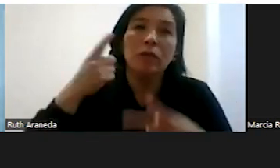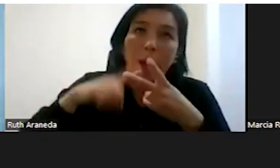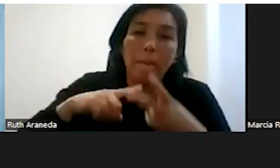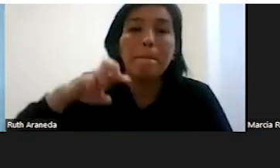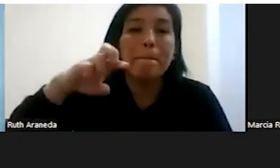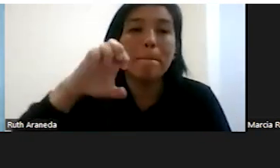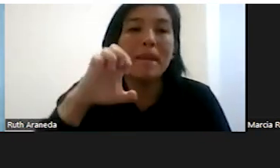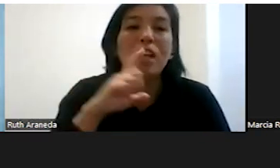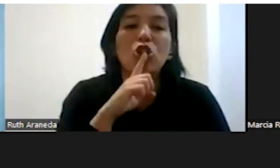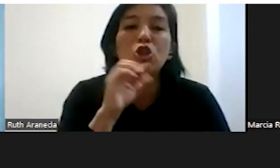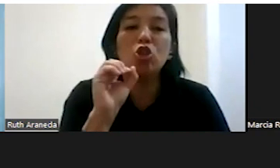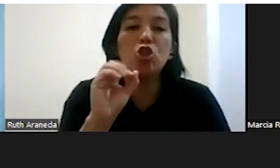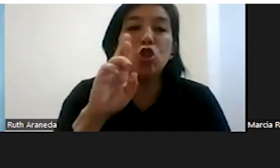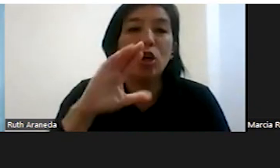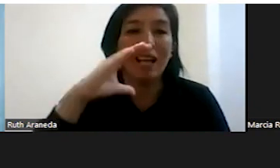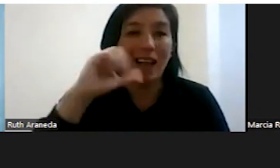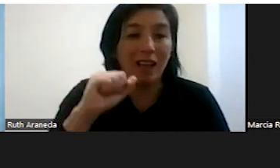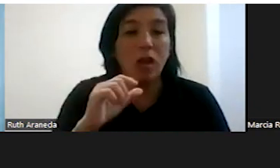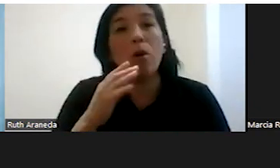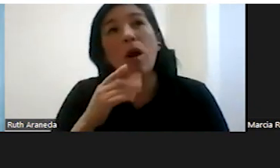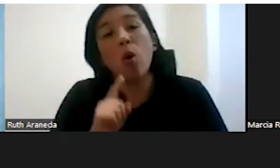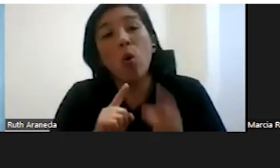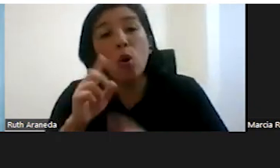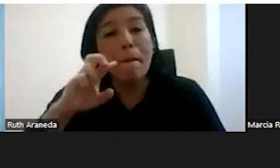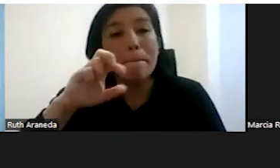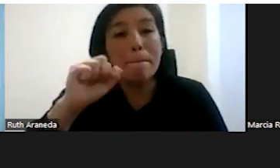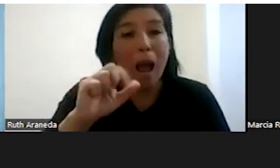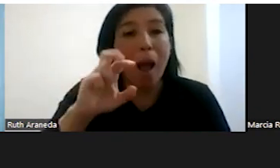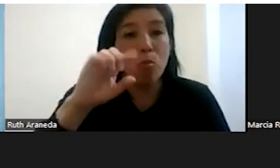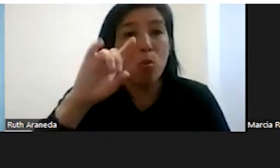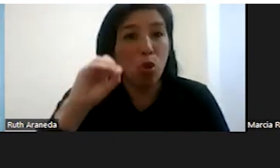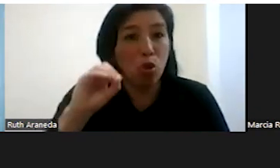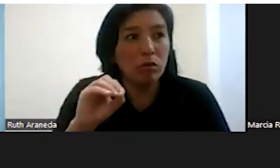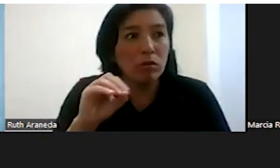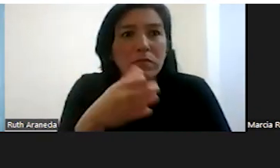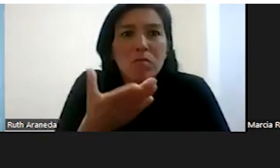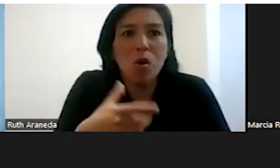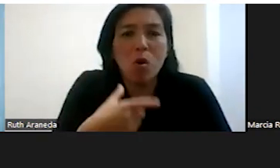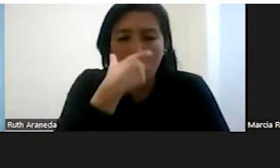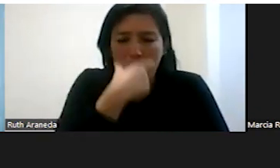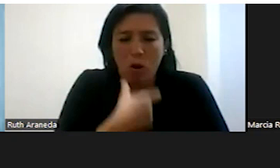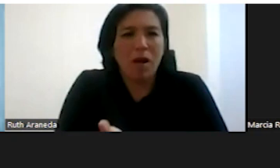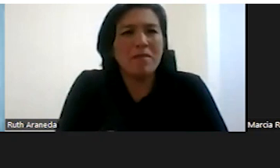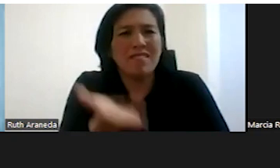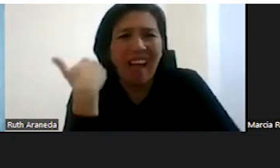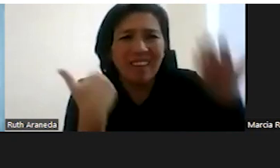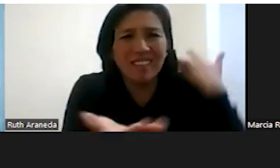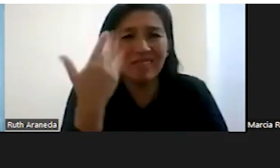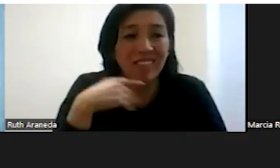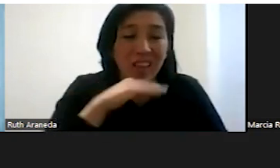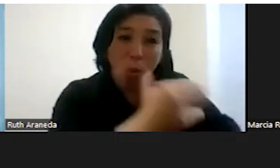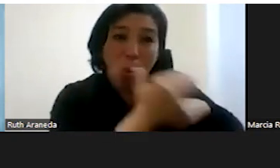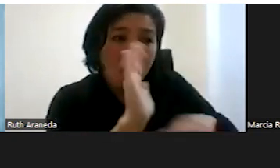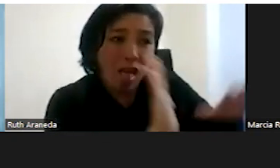quienes tenemos familia en Papudo, en Los Molles, qué sé yo. Entonces difícilmente se puede proteger